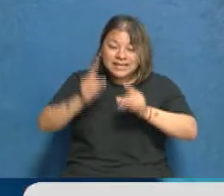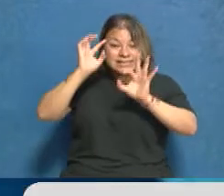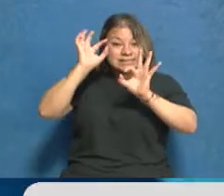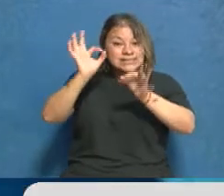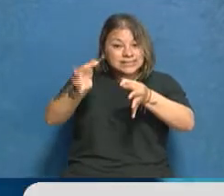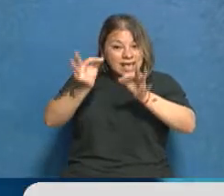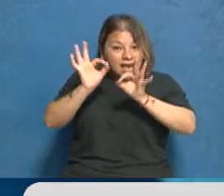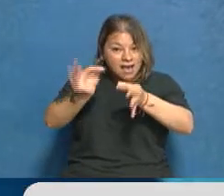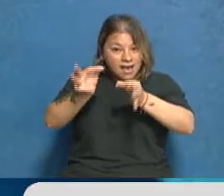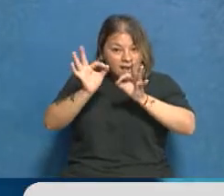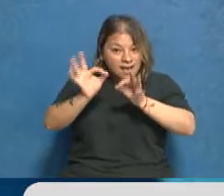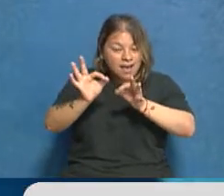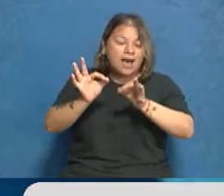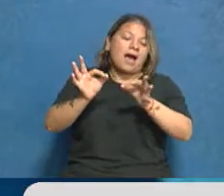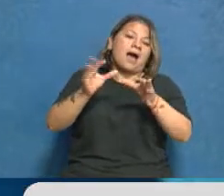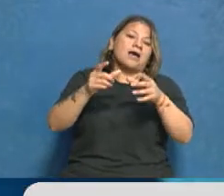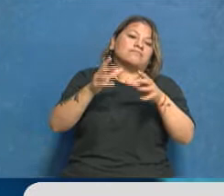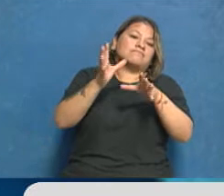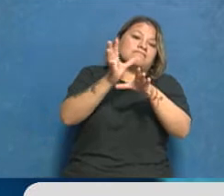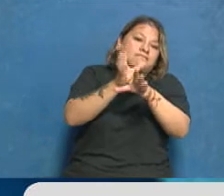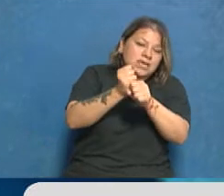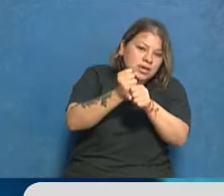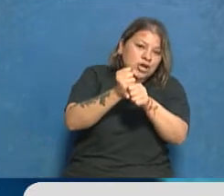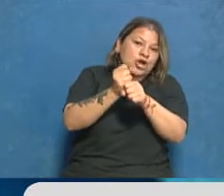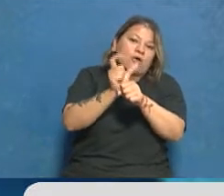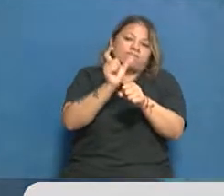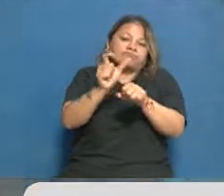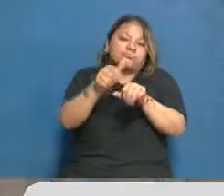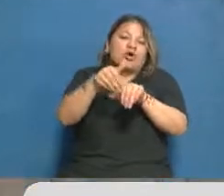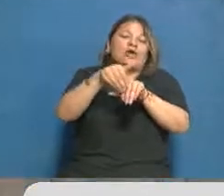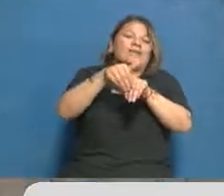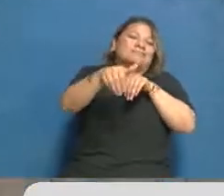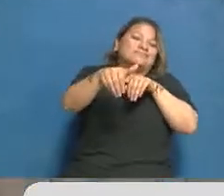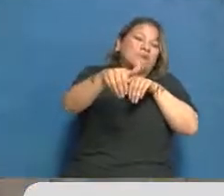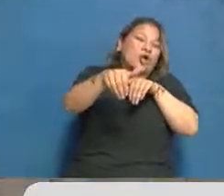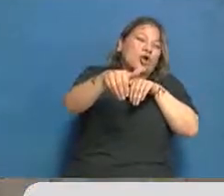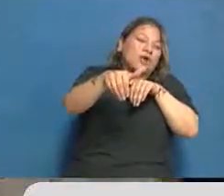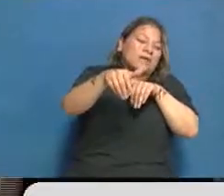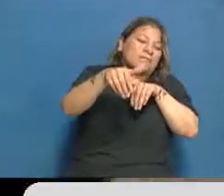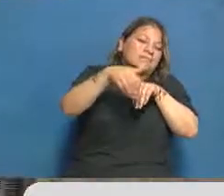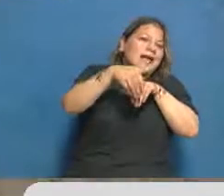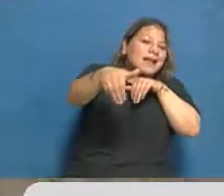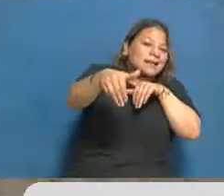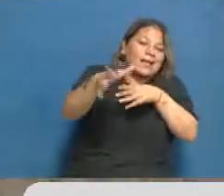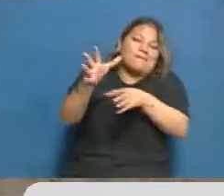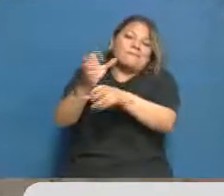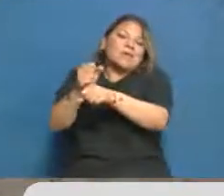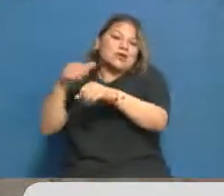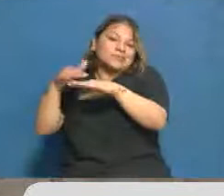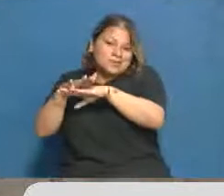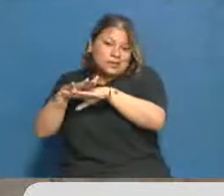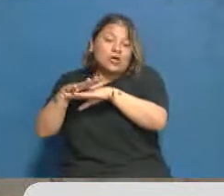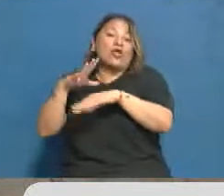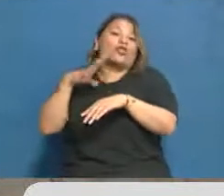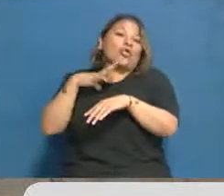que hay boletos de media y larga distancia. Van a tener unos días todavía que esperar